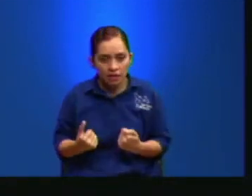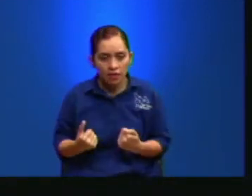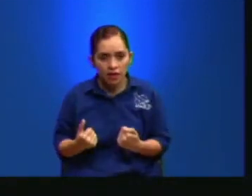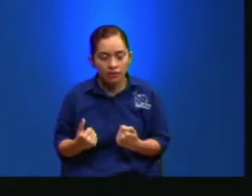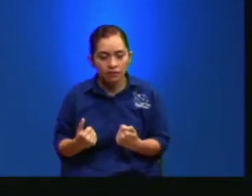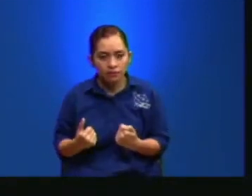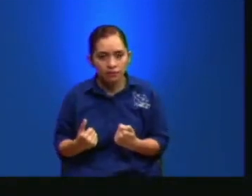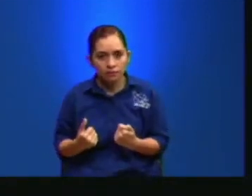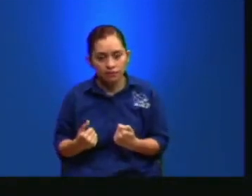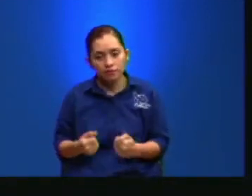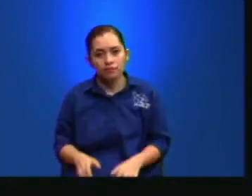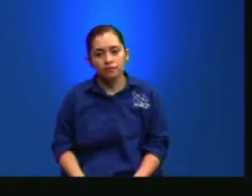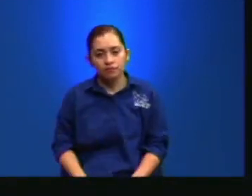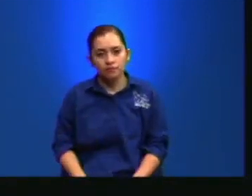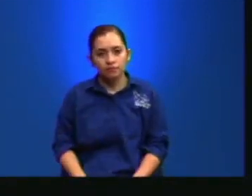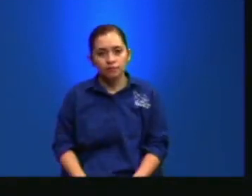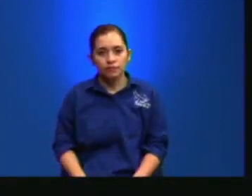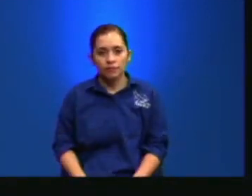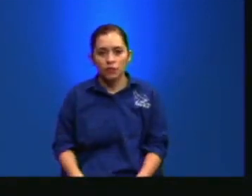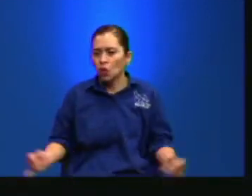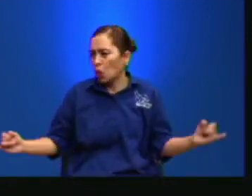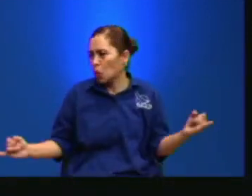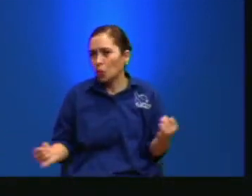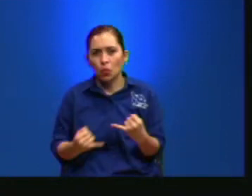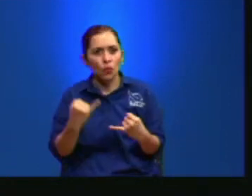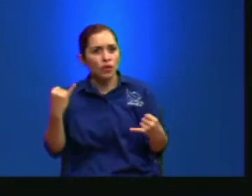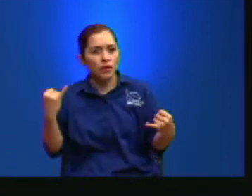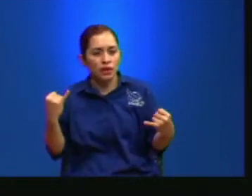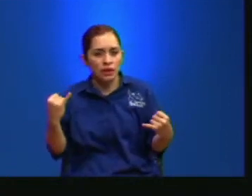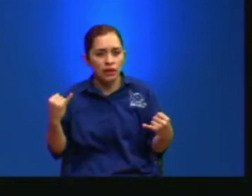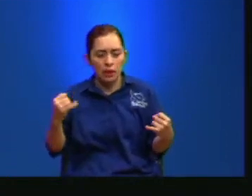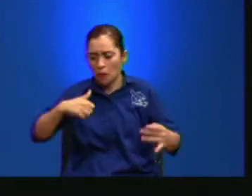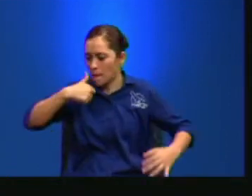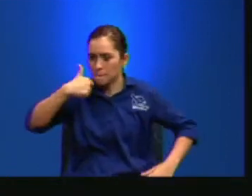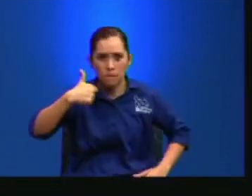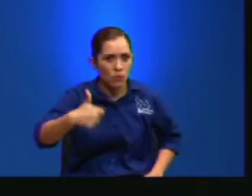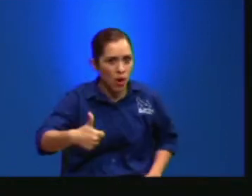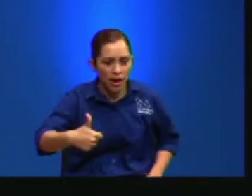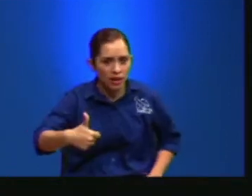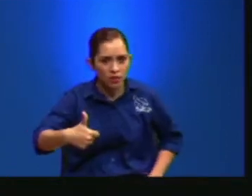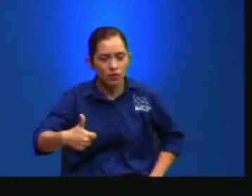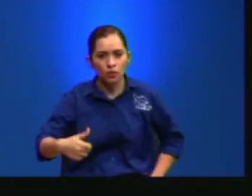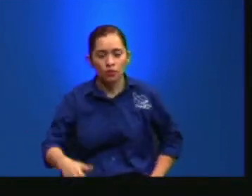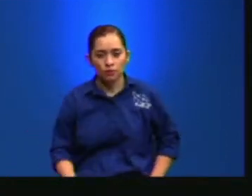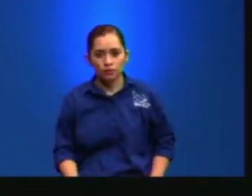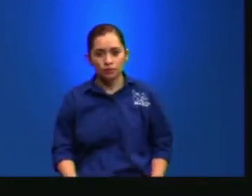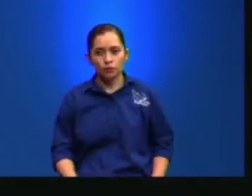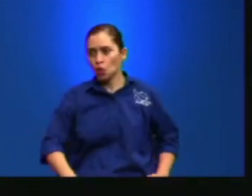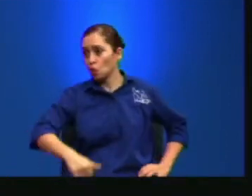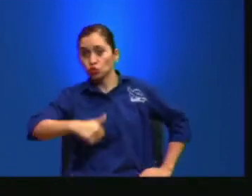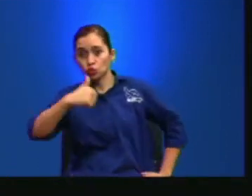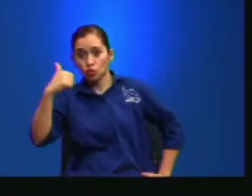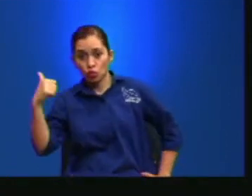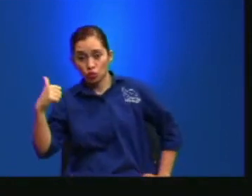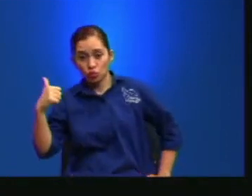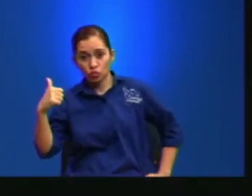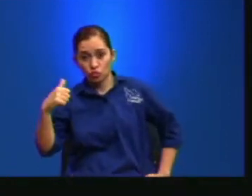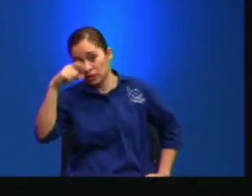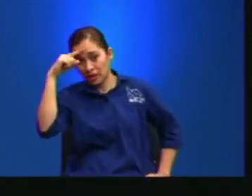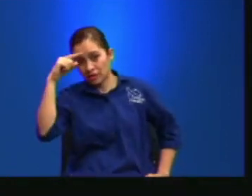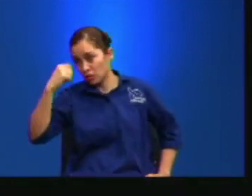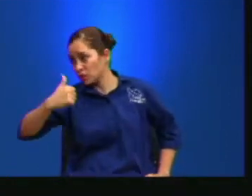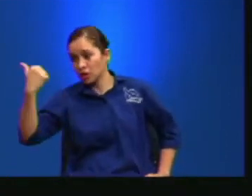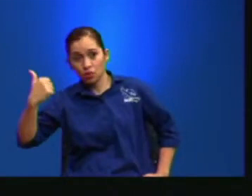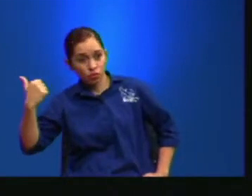impresionante era el último alarido en la moda hermano nos odiaban los que vendían mal